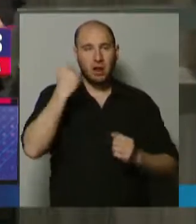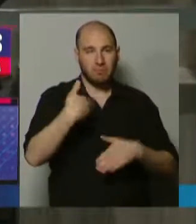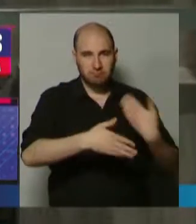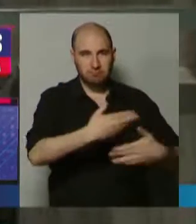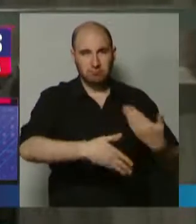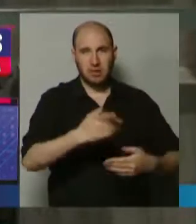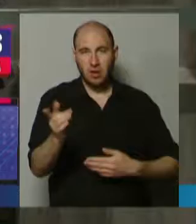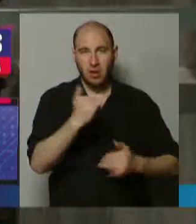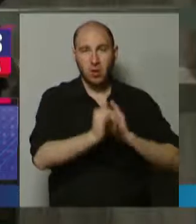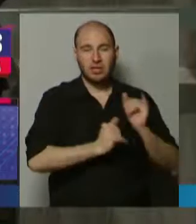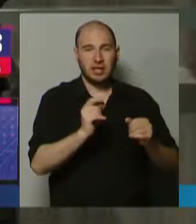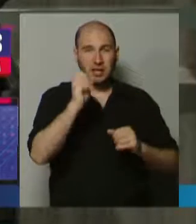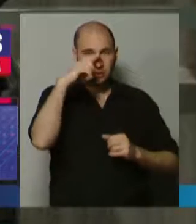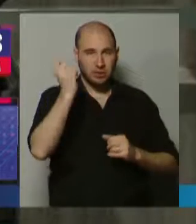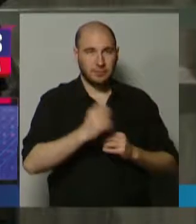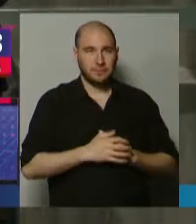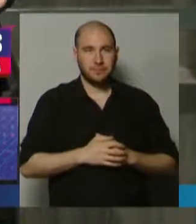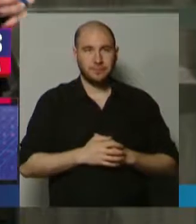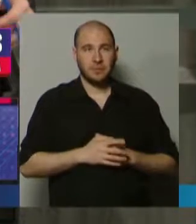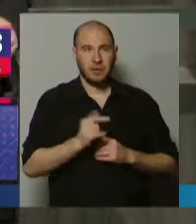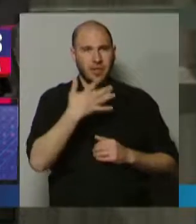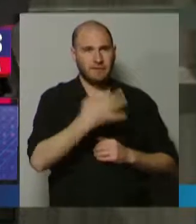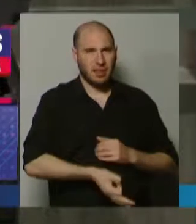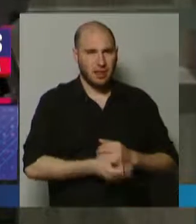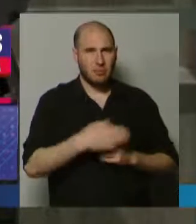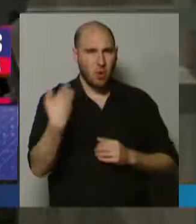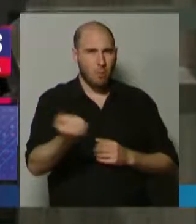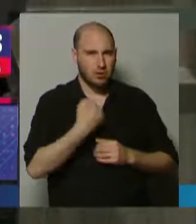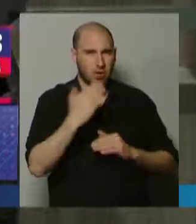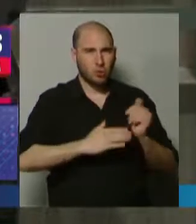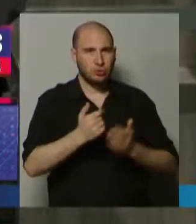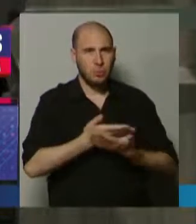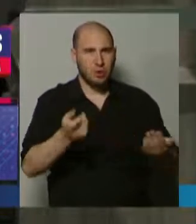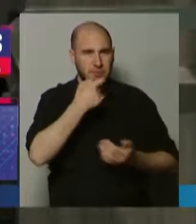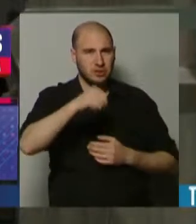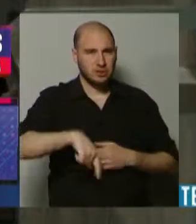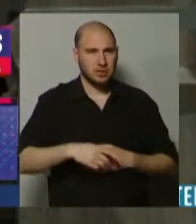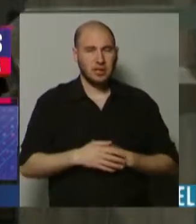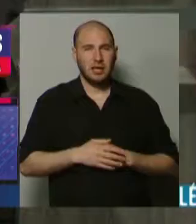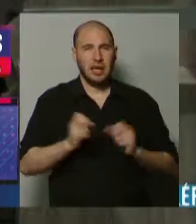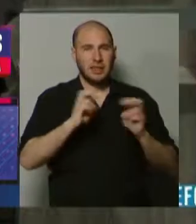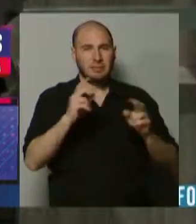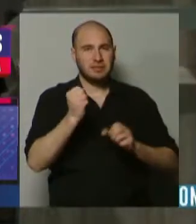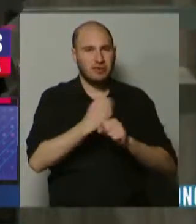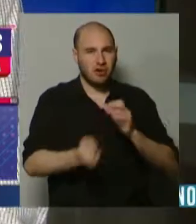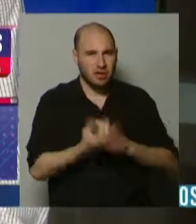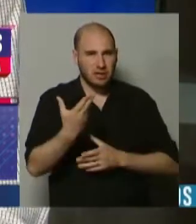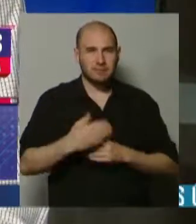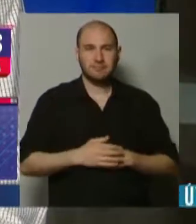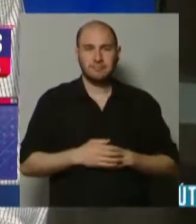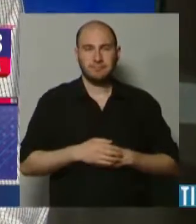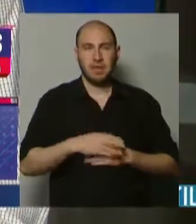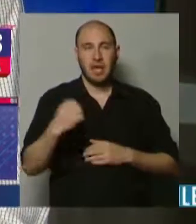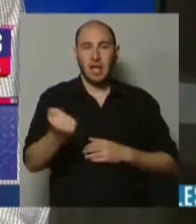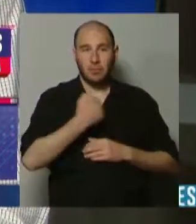economía, decían ellos desde el ámbito nacional. ¿Es efectivo esto? ¿Es importante, digo, la obra pública para la provincia de Mendoza en cuanto a generación de empleo?